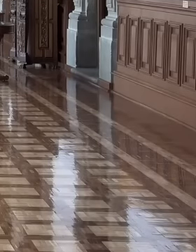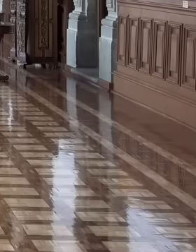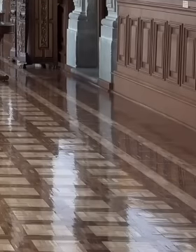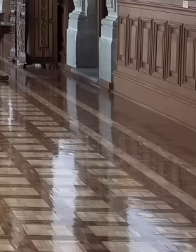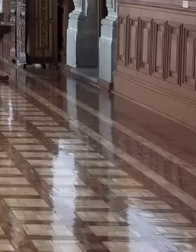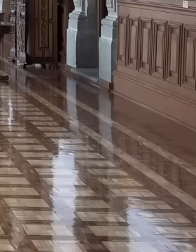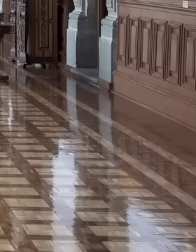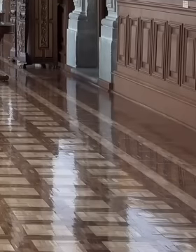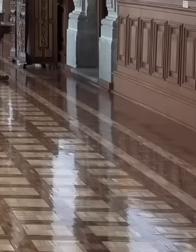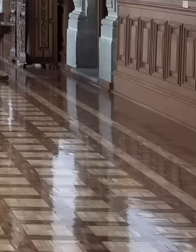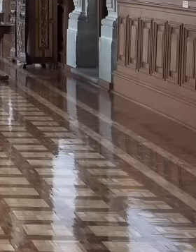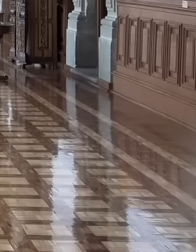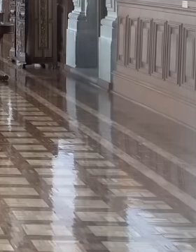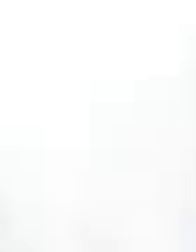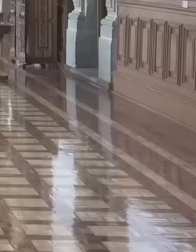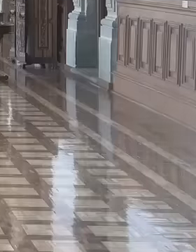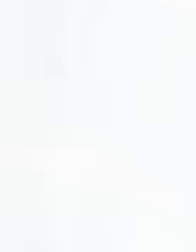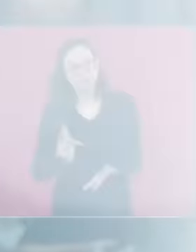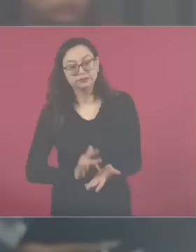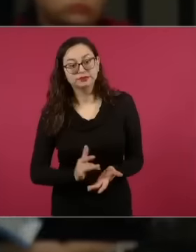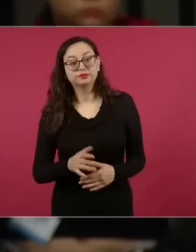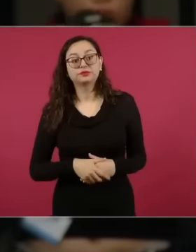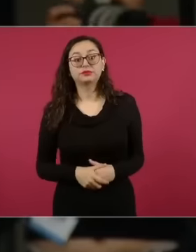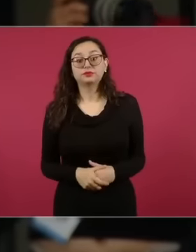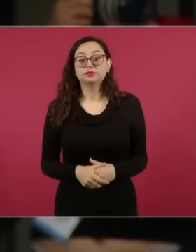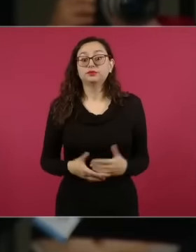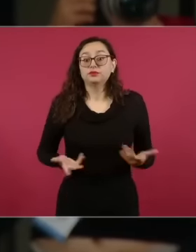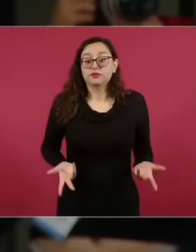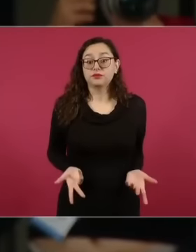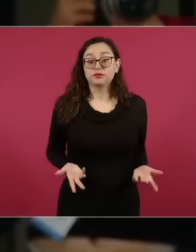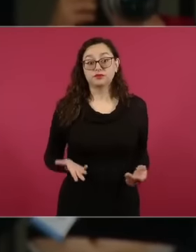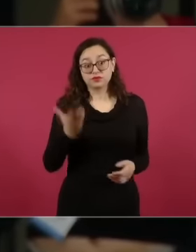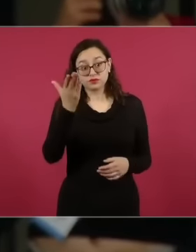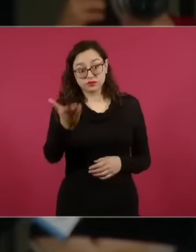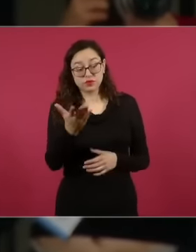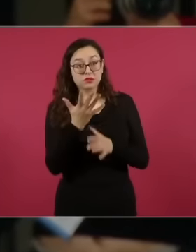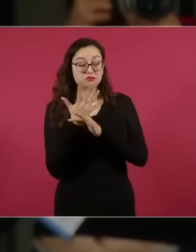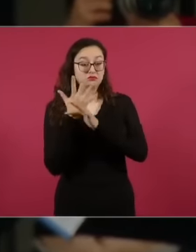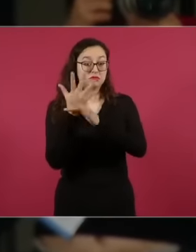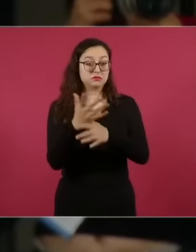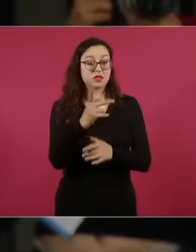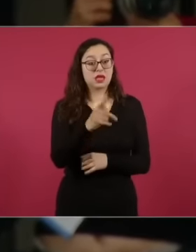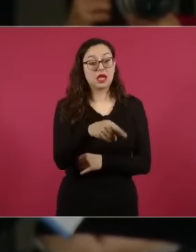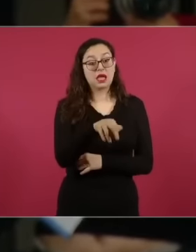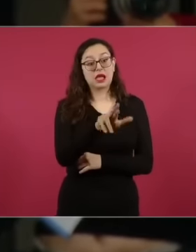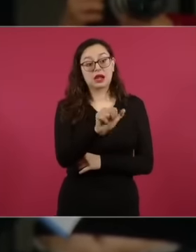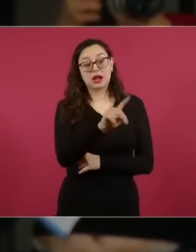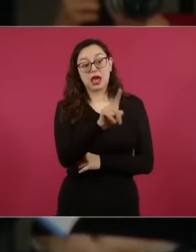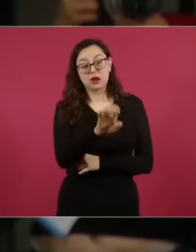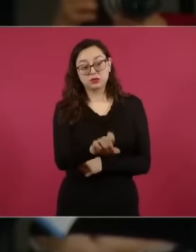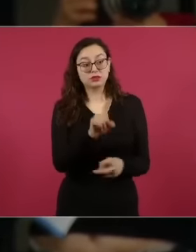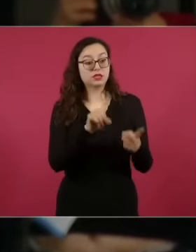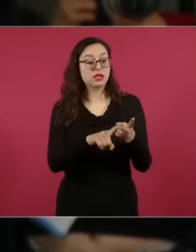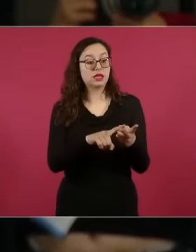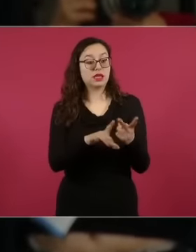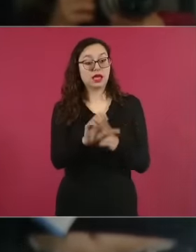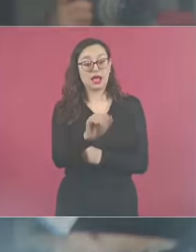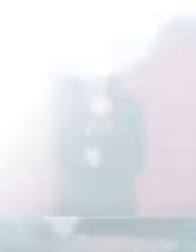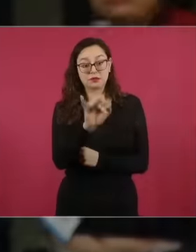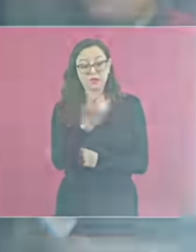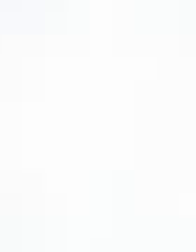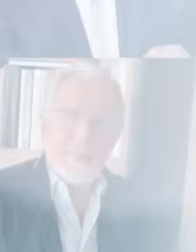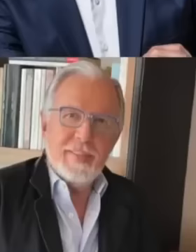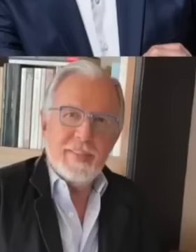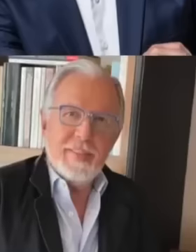Hoy, en plena conferencia de prensa, un reconocido youtuber, Vicente Serrano, revela datos interesantes sobre